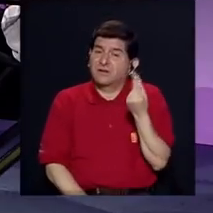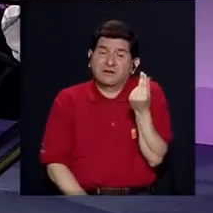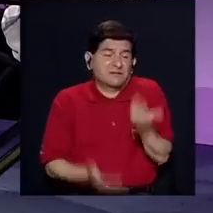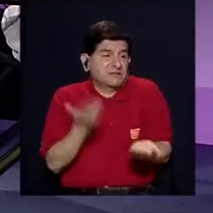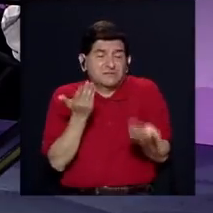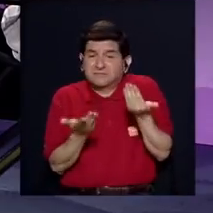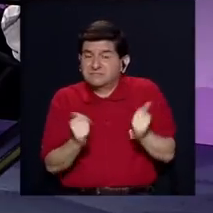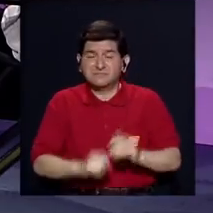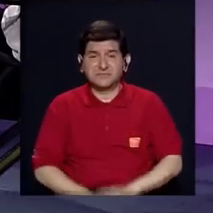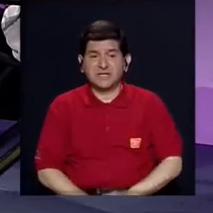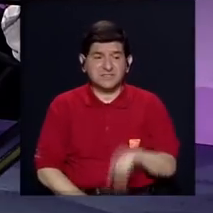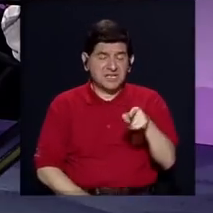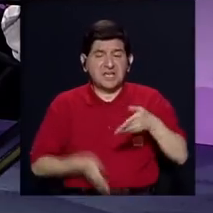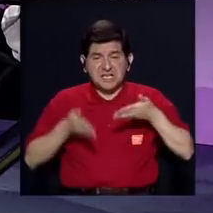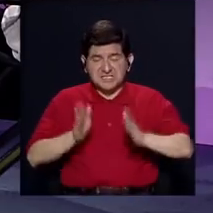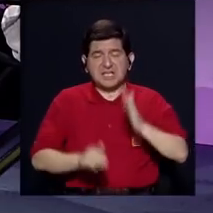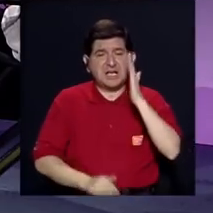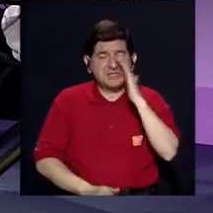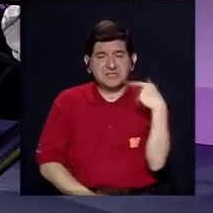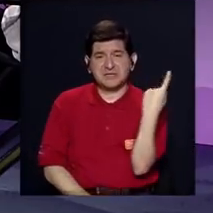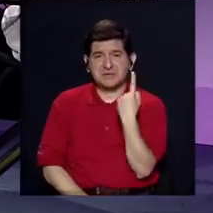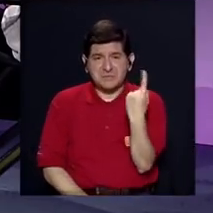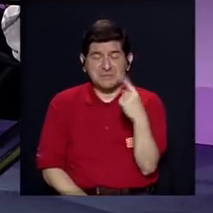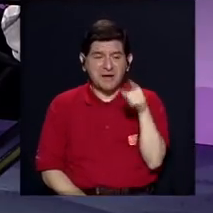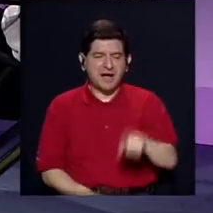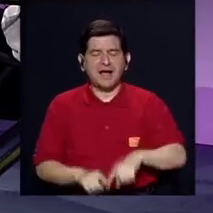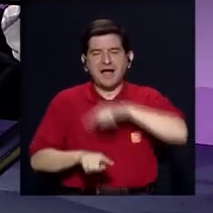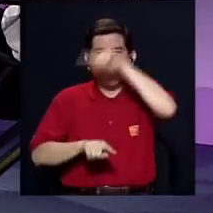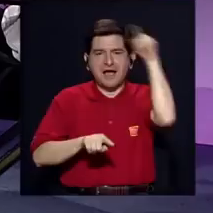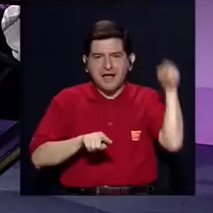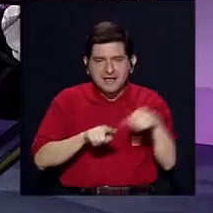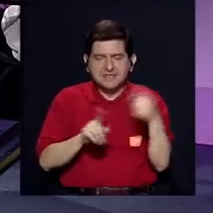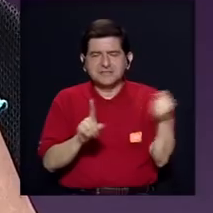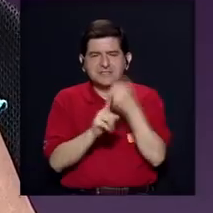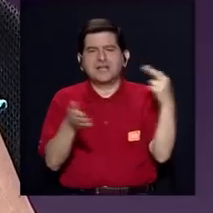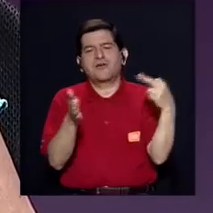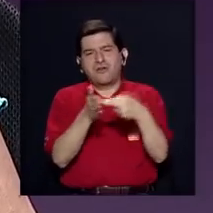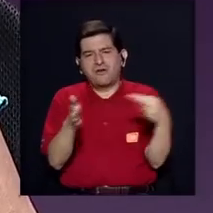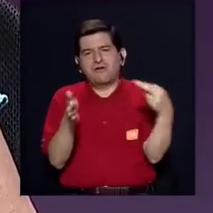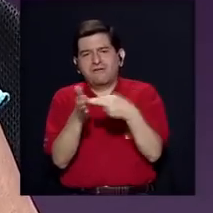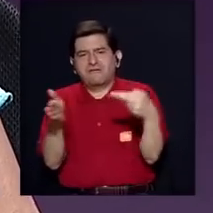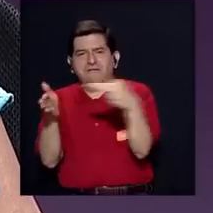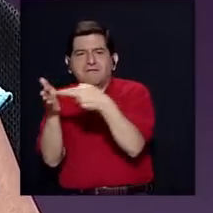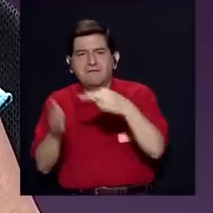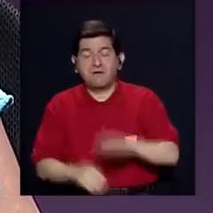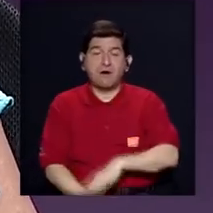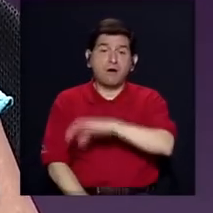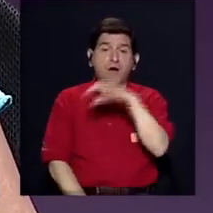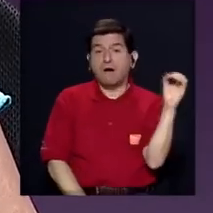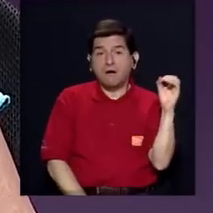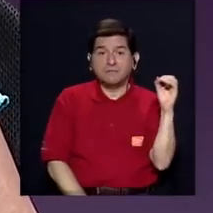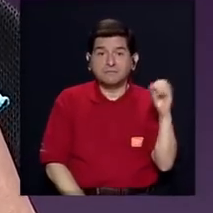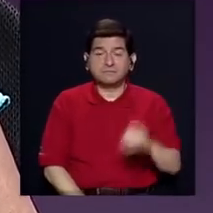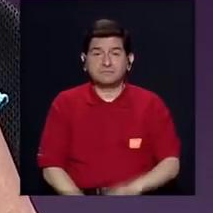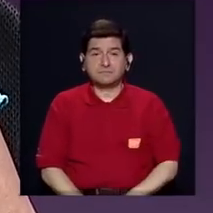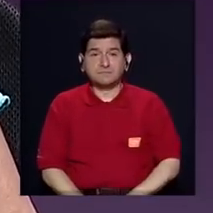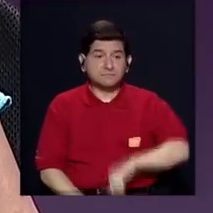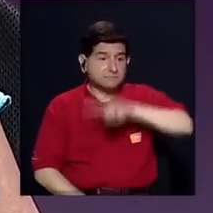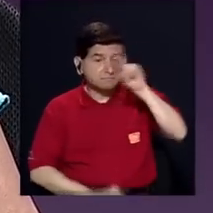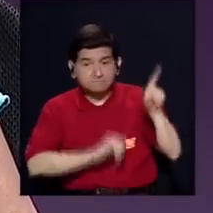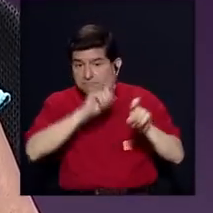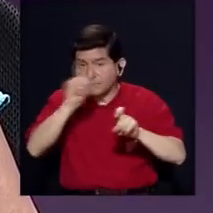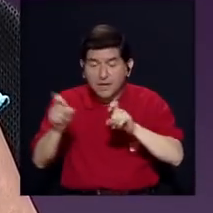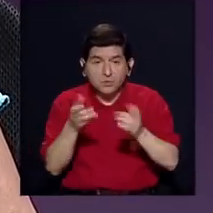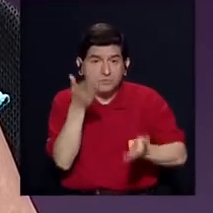porque son hijas de madres solteras y ahí hay un círculo de violencia que se repite bueno preguntas